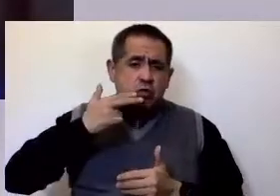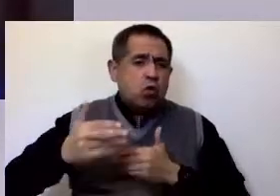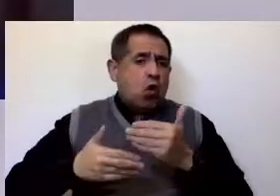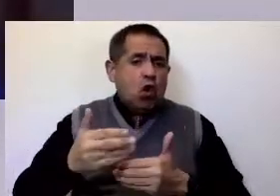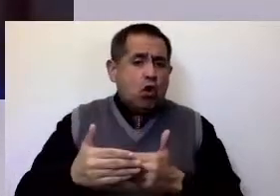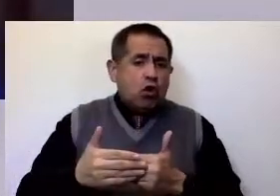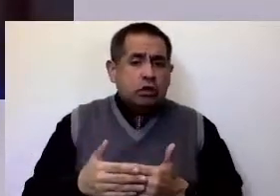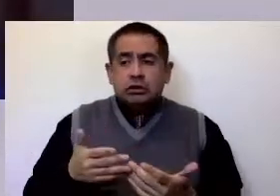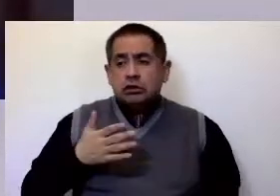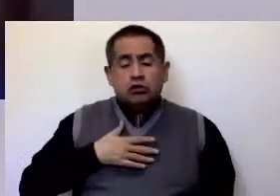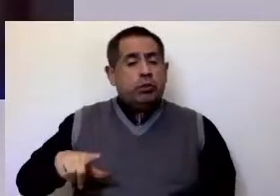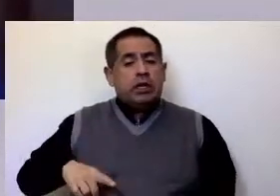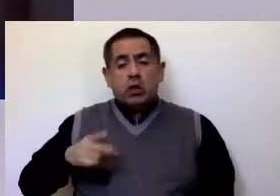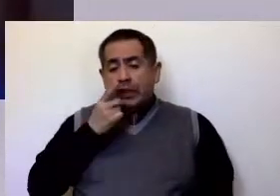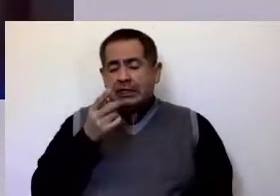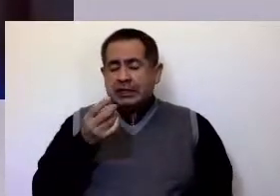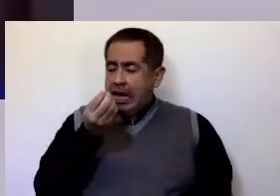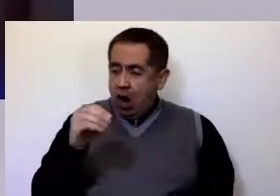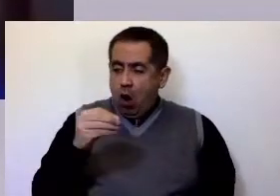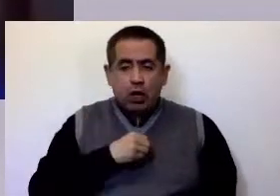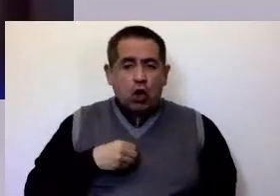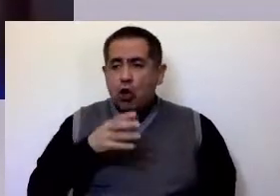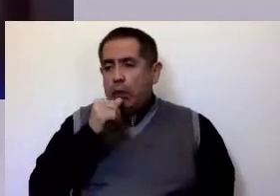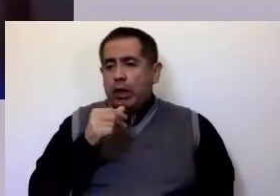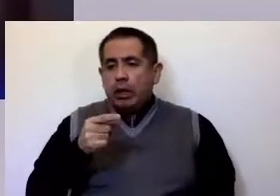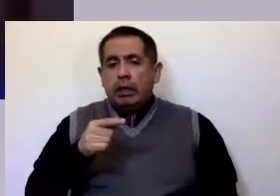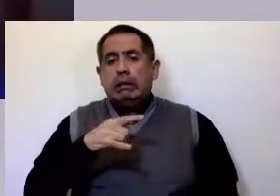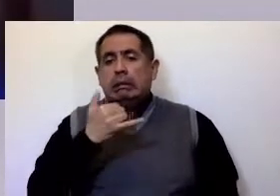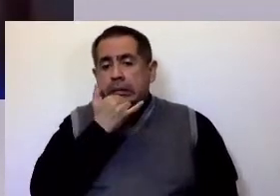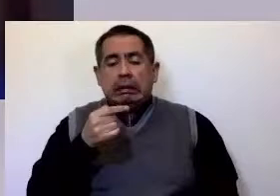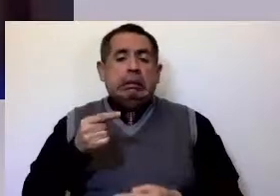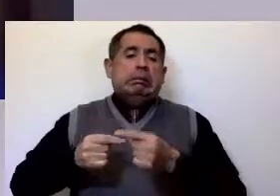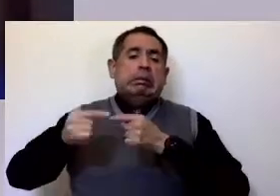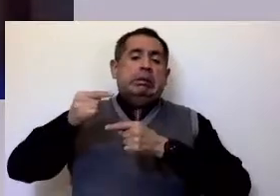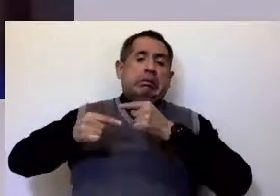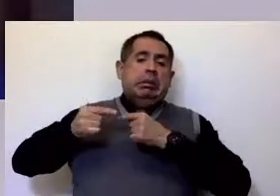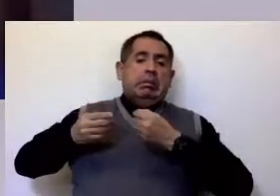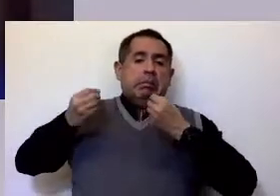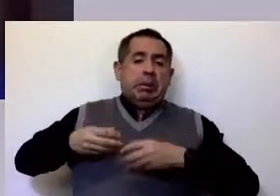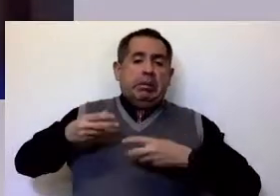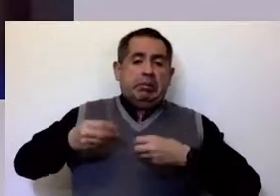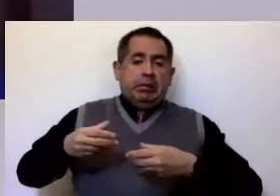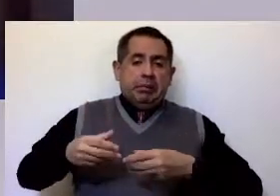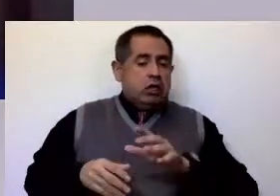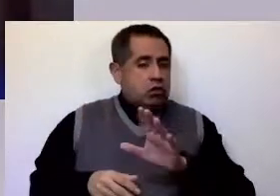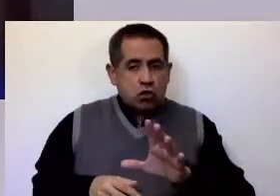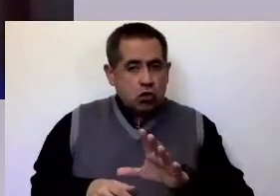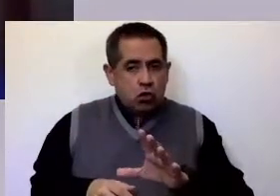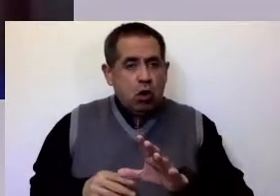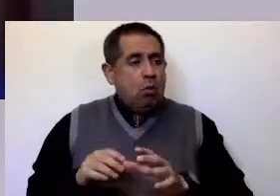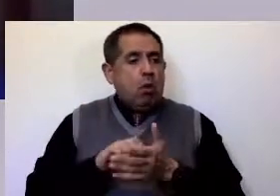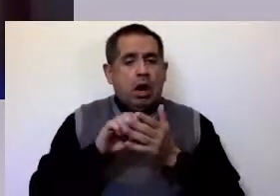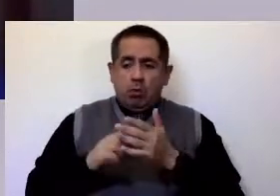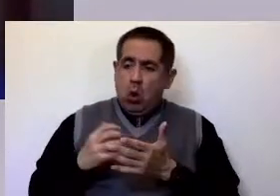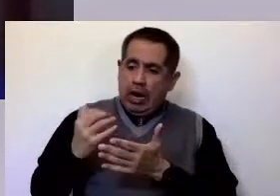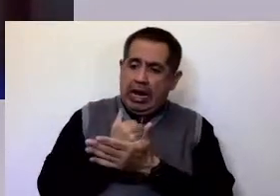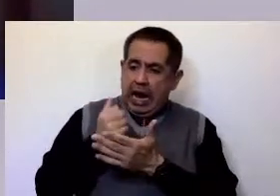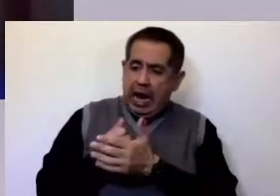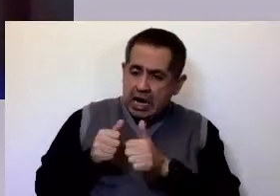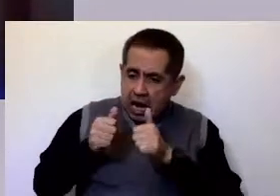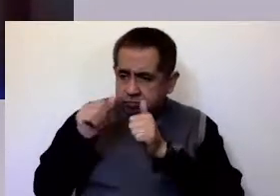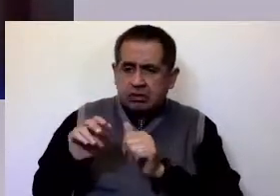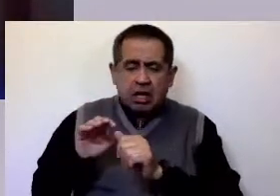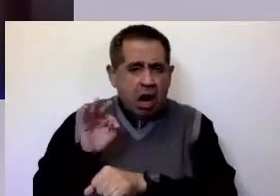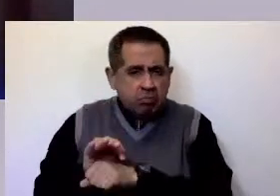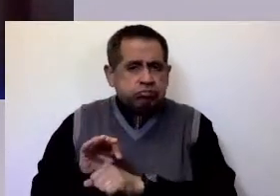estado está obligado a no dar marcha atrás de modo que las prestaciones concretas otorgadas en un momento determinado